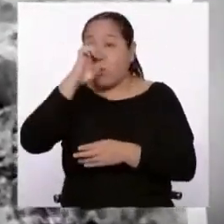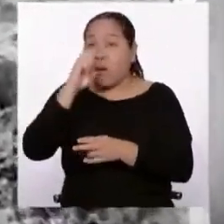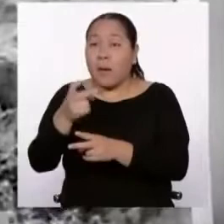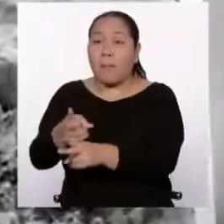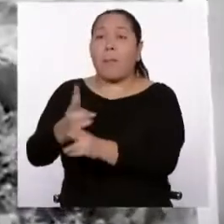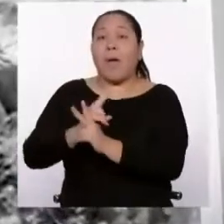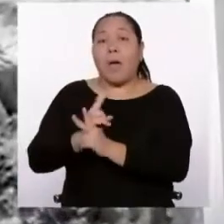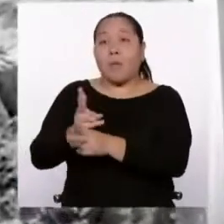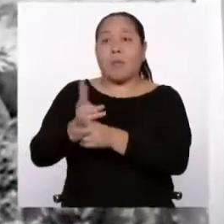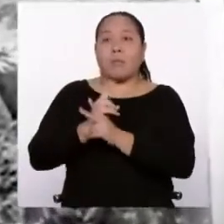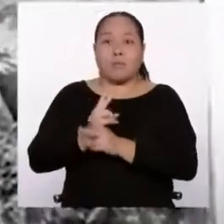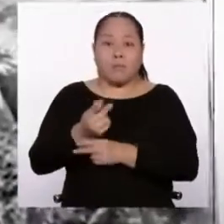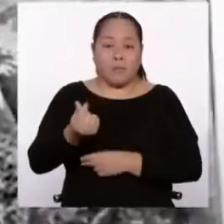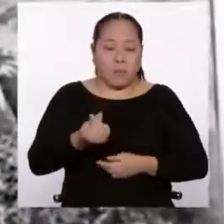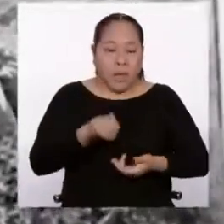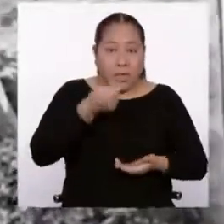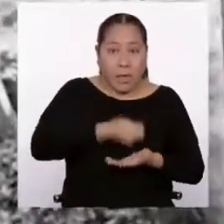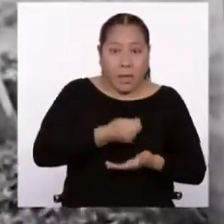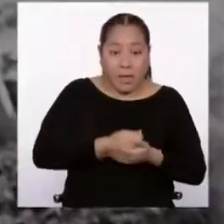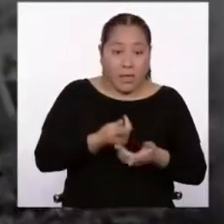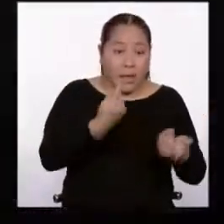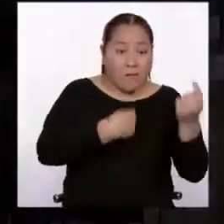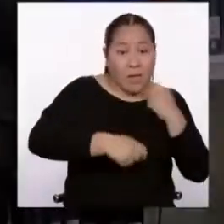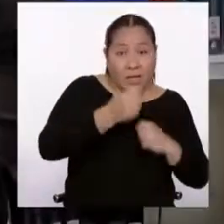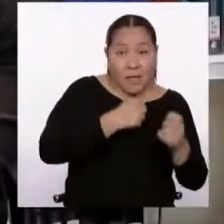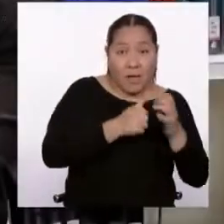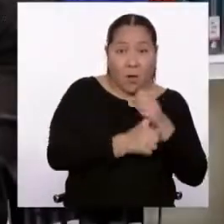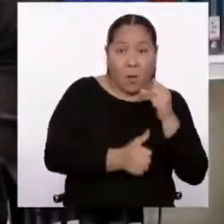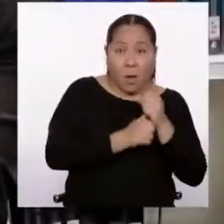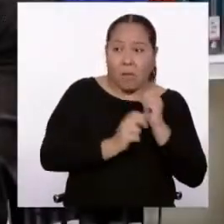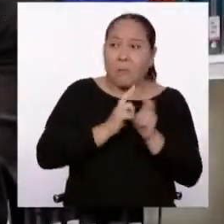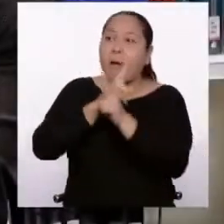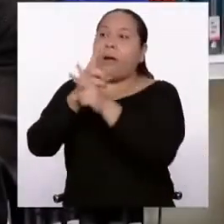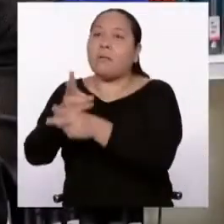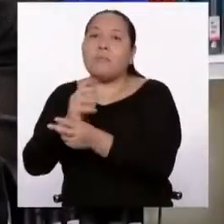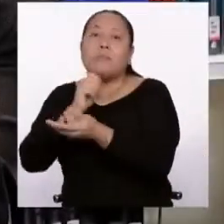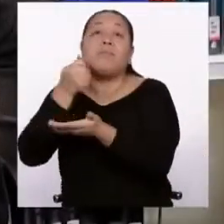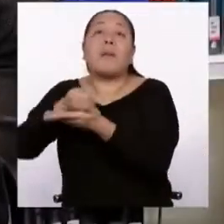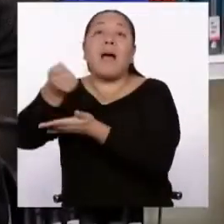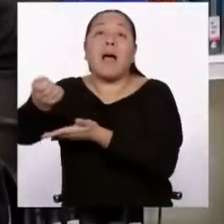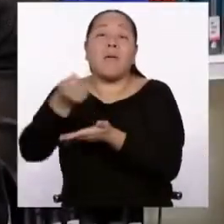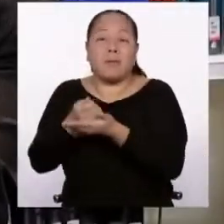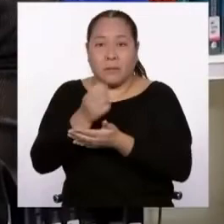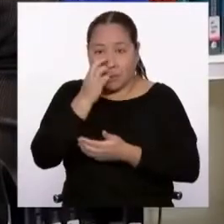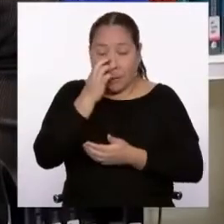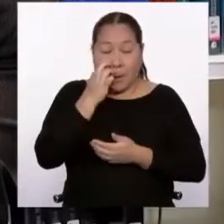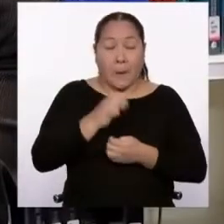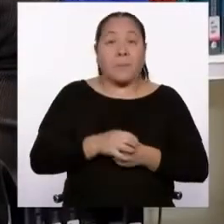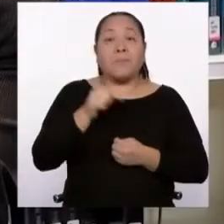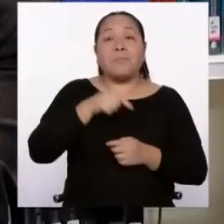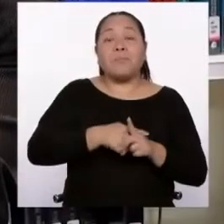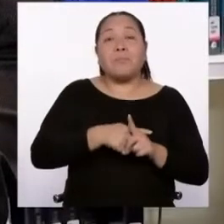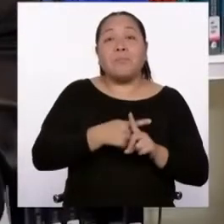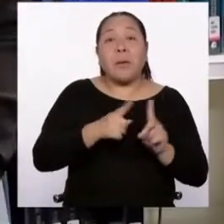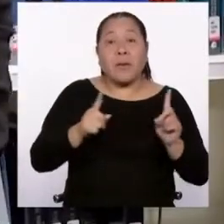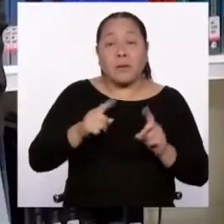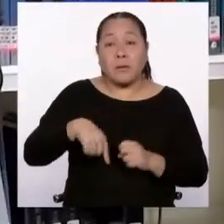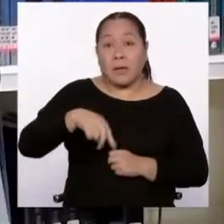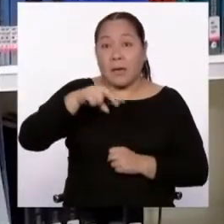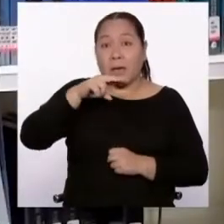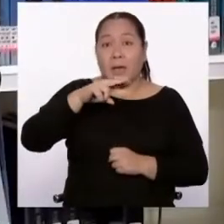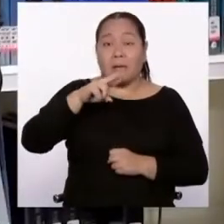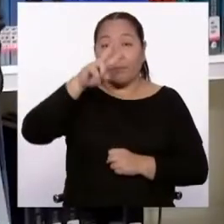se pagaba con la venta del guano. El Estado peruano quedaba fuertemente endeudado contra